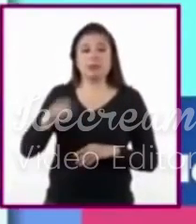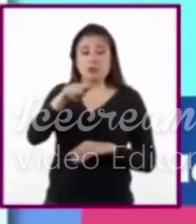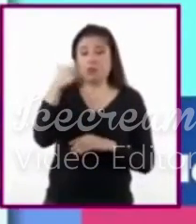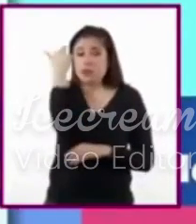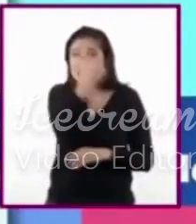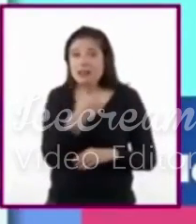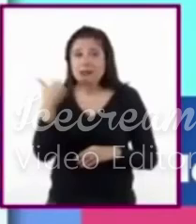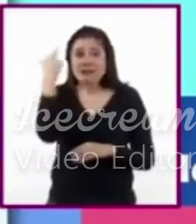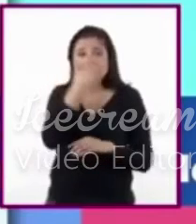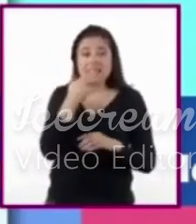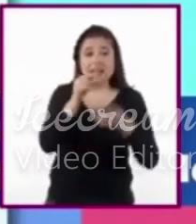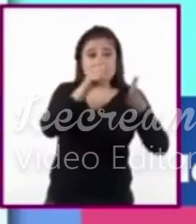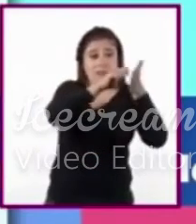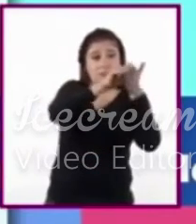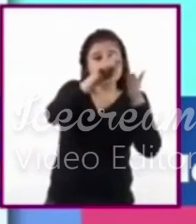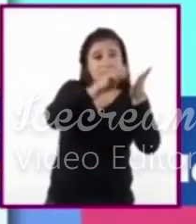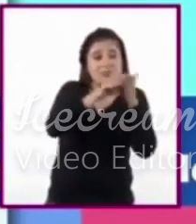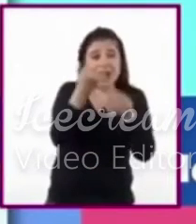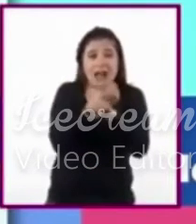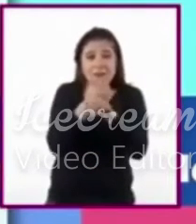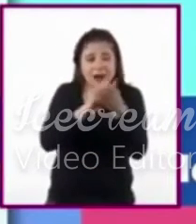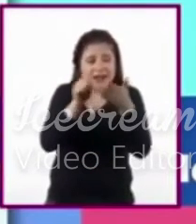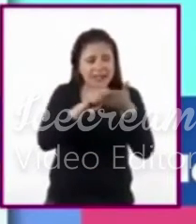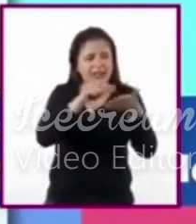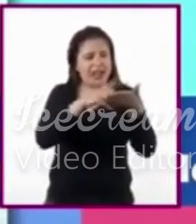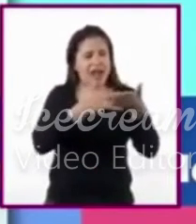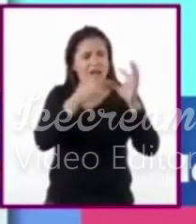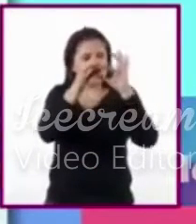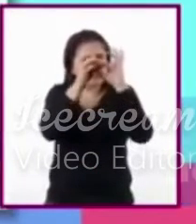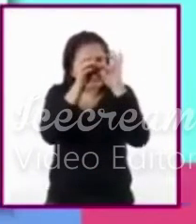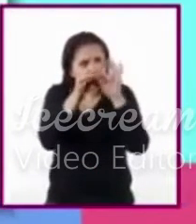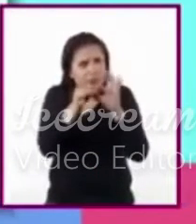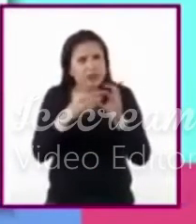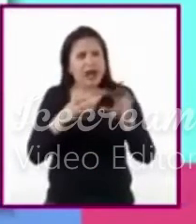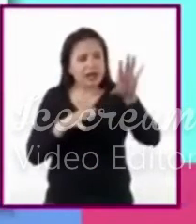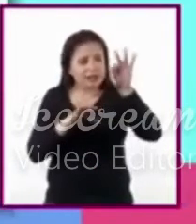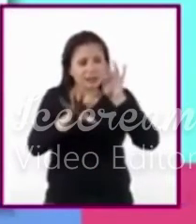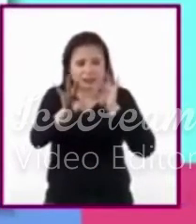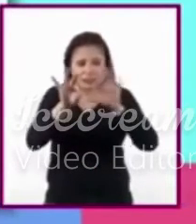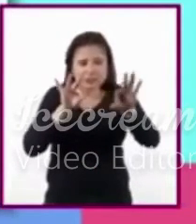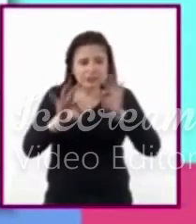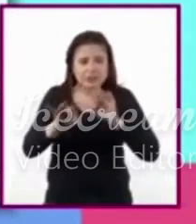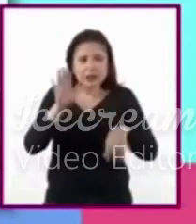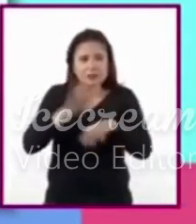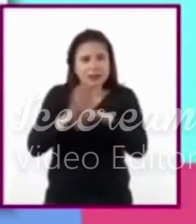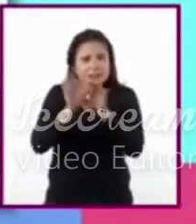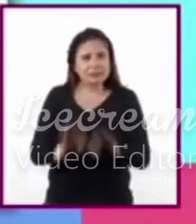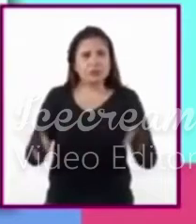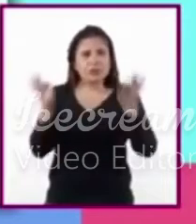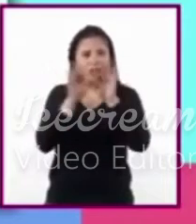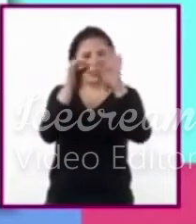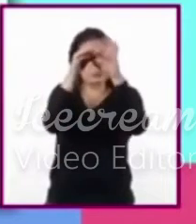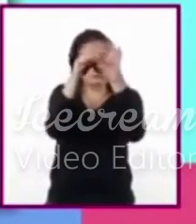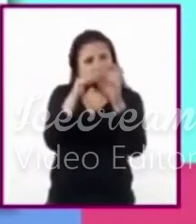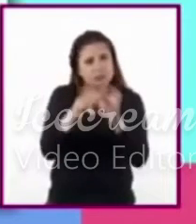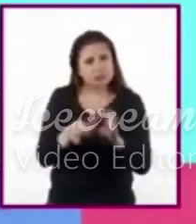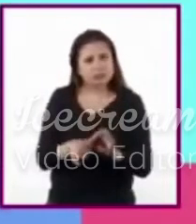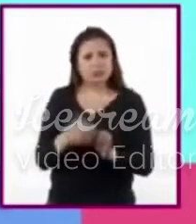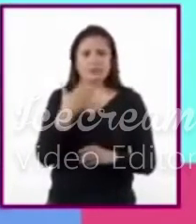Verificar que las partes subrayadas tengan sentido y coherencia para comprobar que corresponden a lo más relevante del